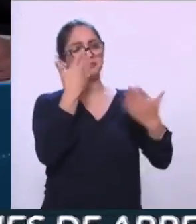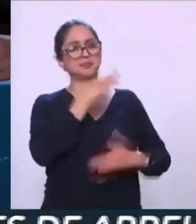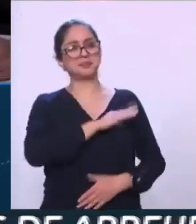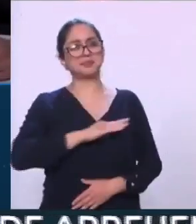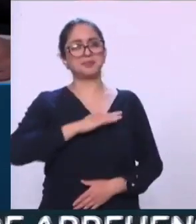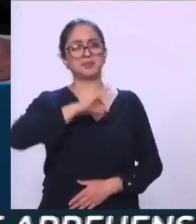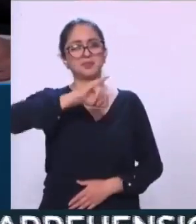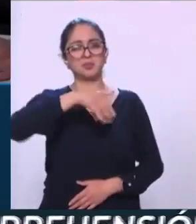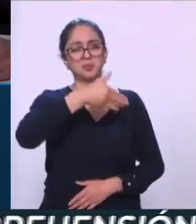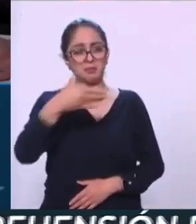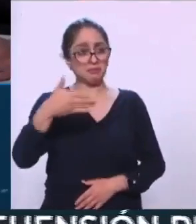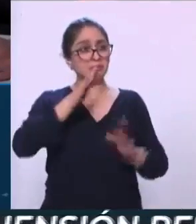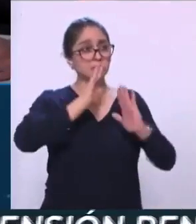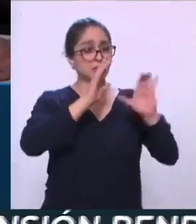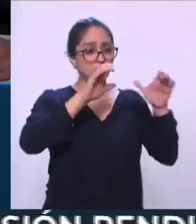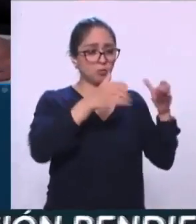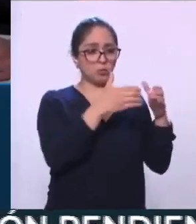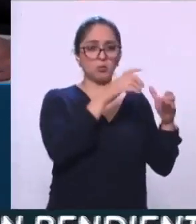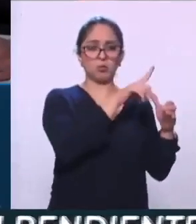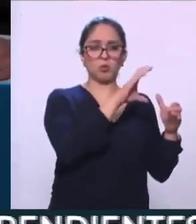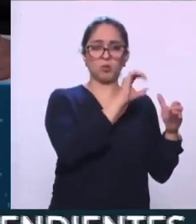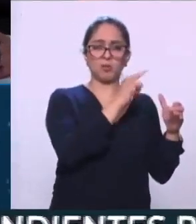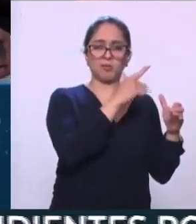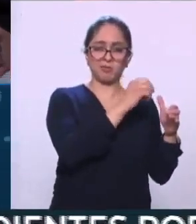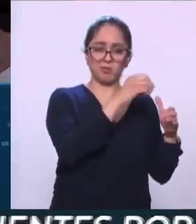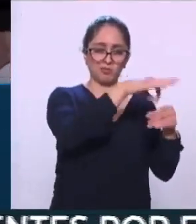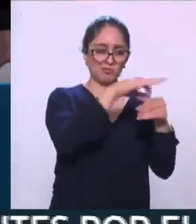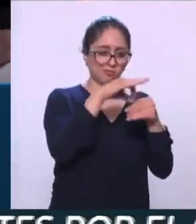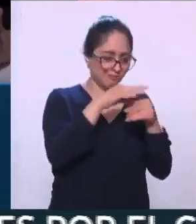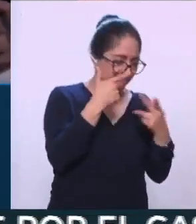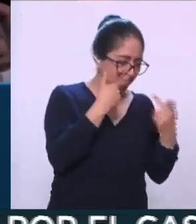colegio electoral pues emite su decisión.